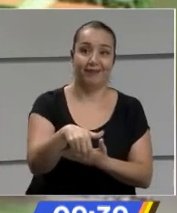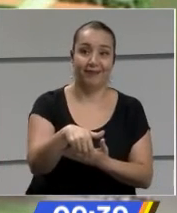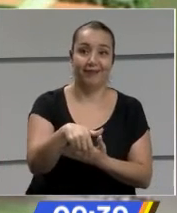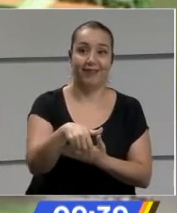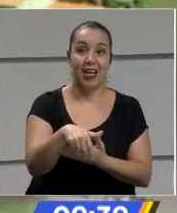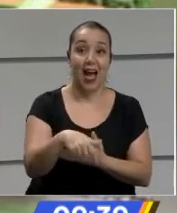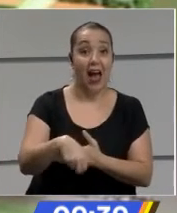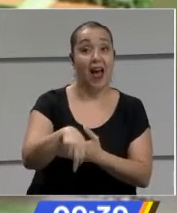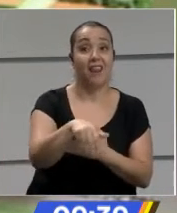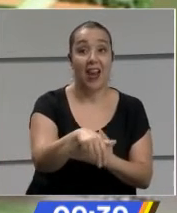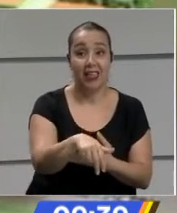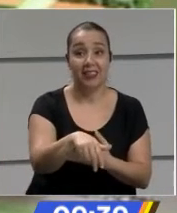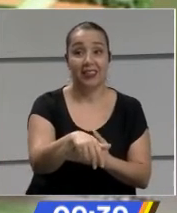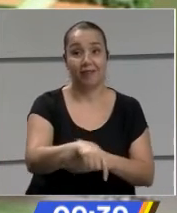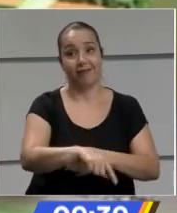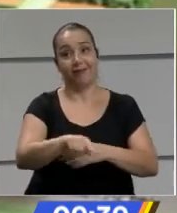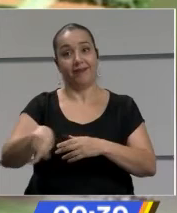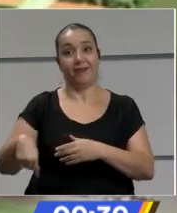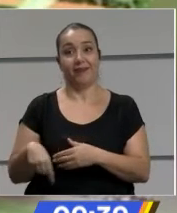adelante,